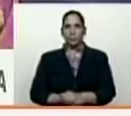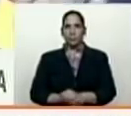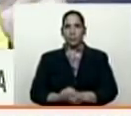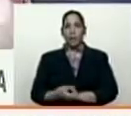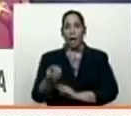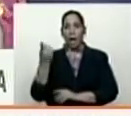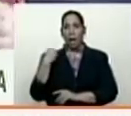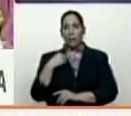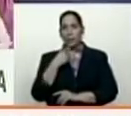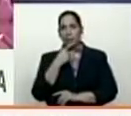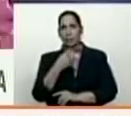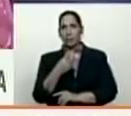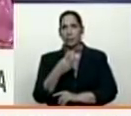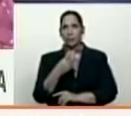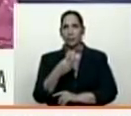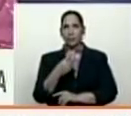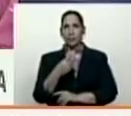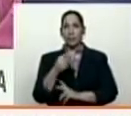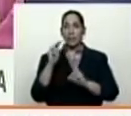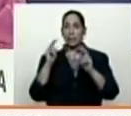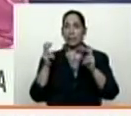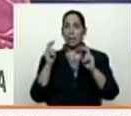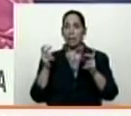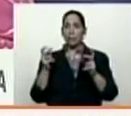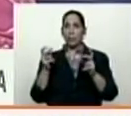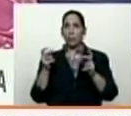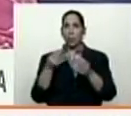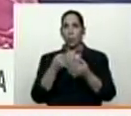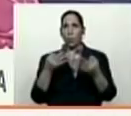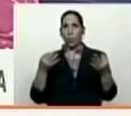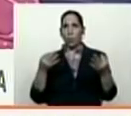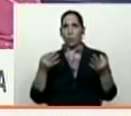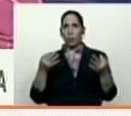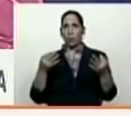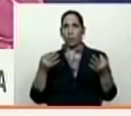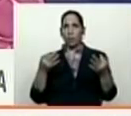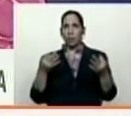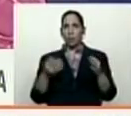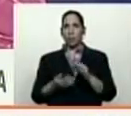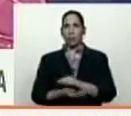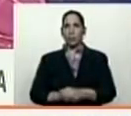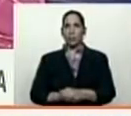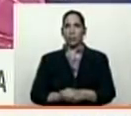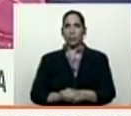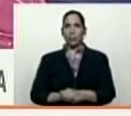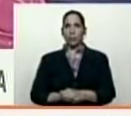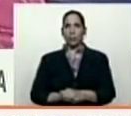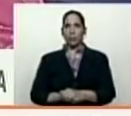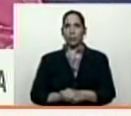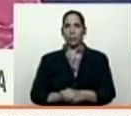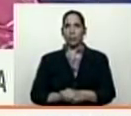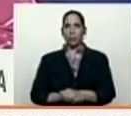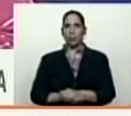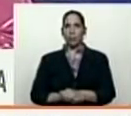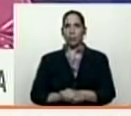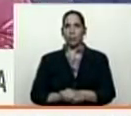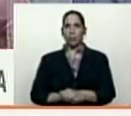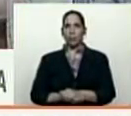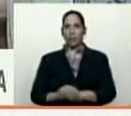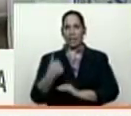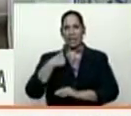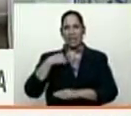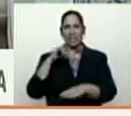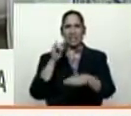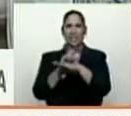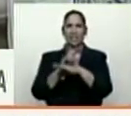Dirección Nacional, María, y no sé si el término es el adecuado, tú con tu experiencia y tu sabiduría. A mí la traición me